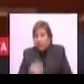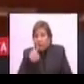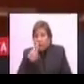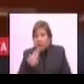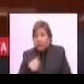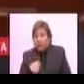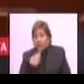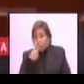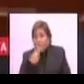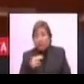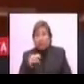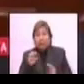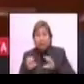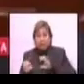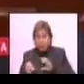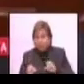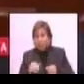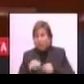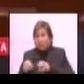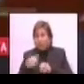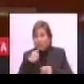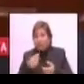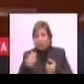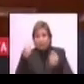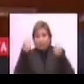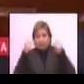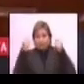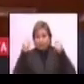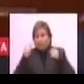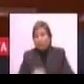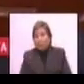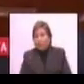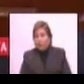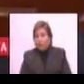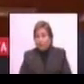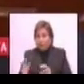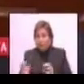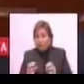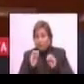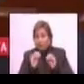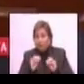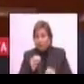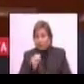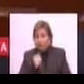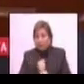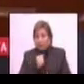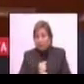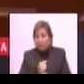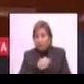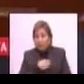visto tratando de arreglar con los huelguistas, haciendo el trabajo de la ministra.